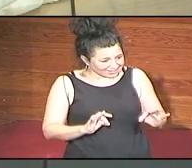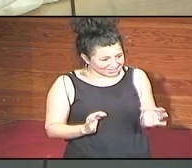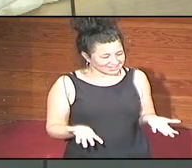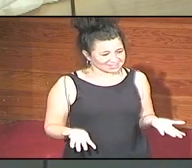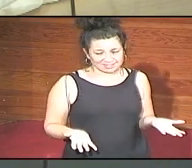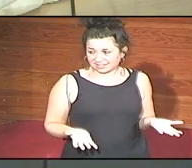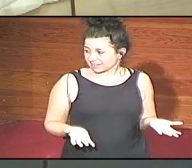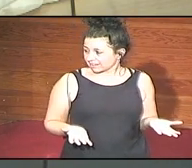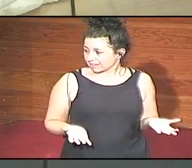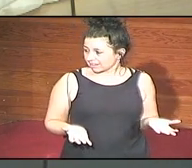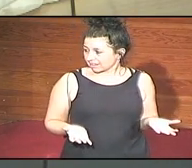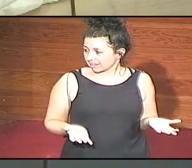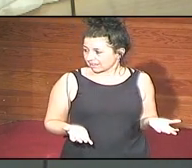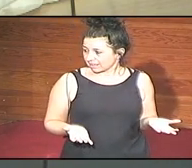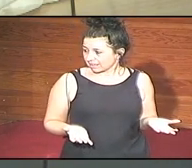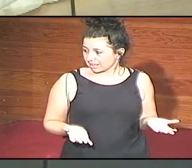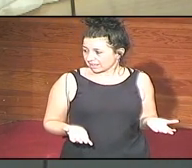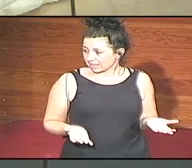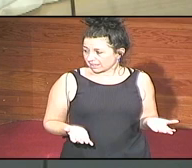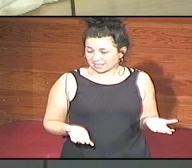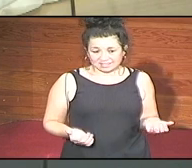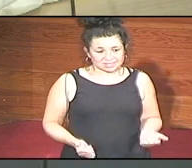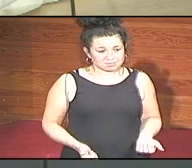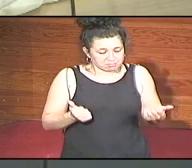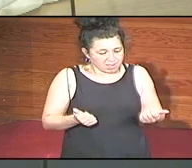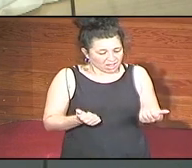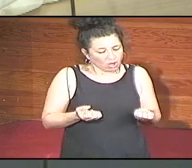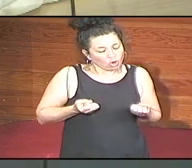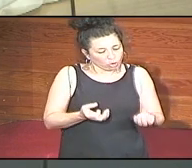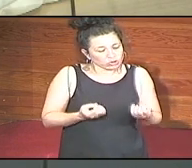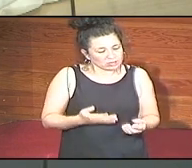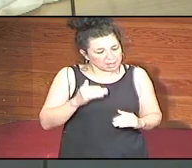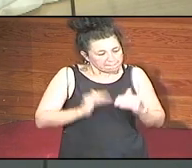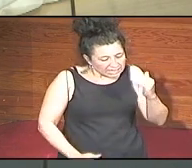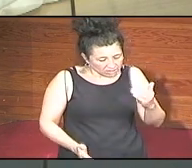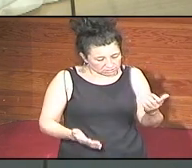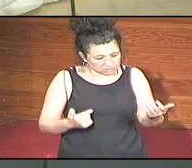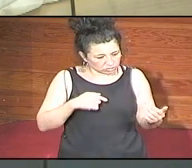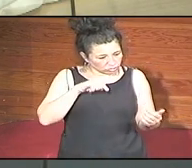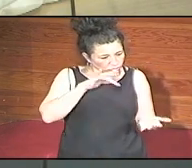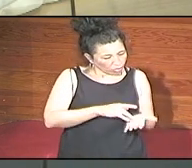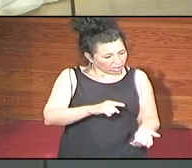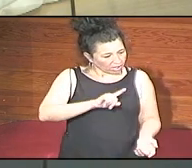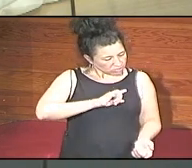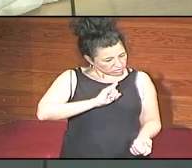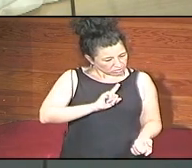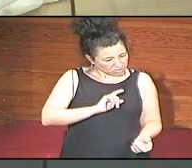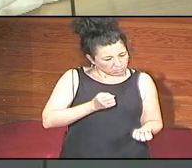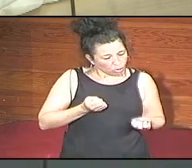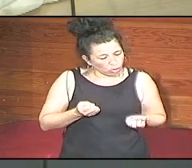mira pues contar menos lo que nos pasa ya sea en ucrania en áfrica donde sea y contar más